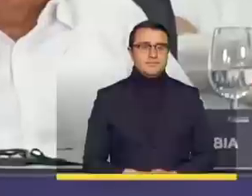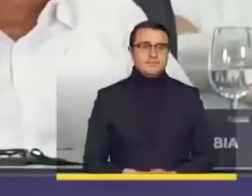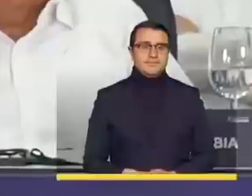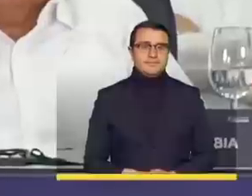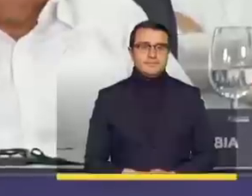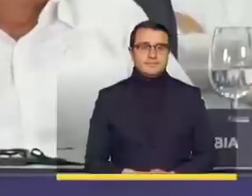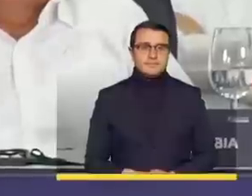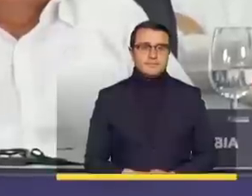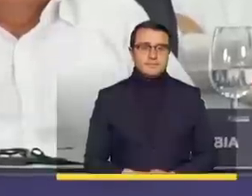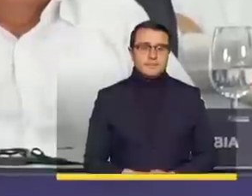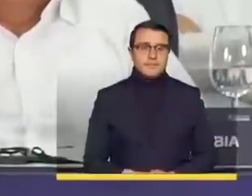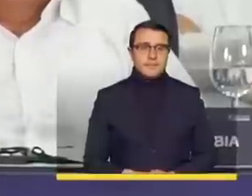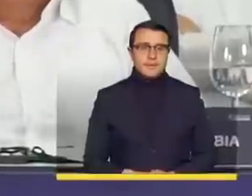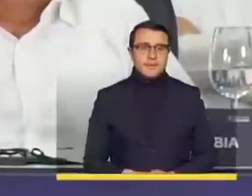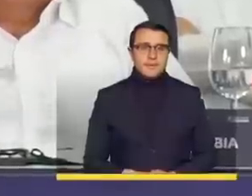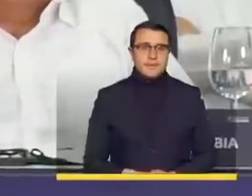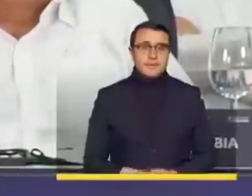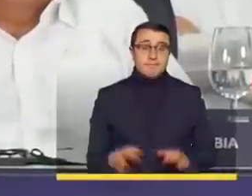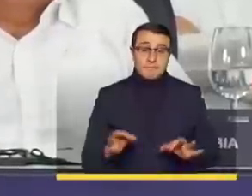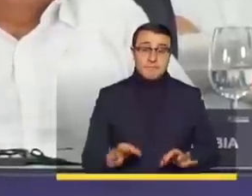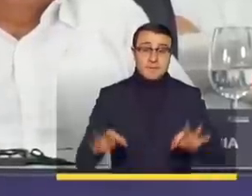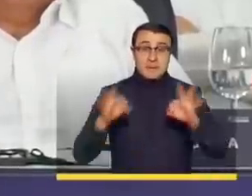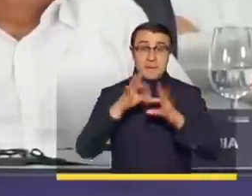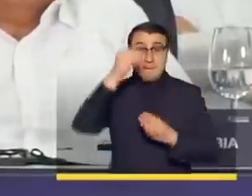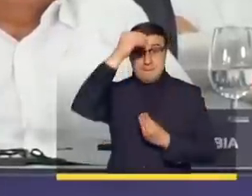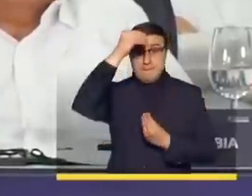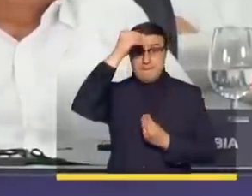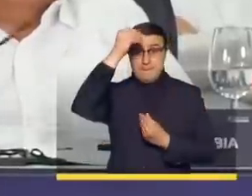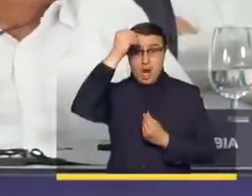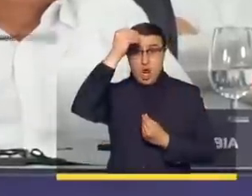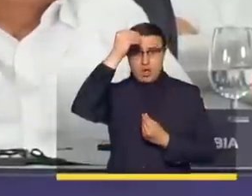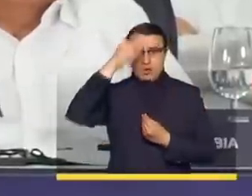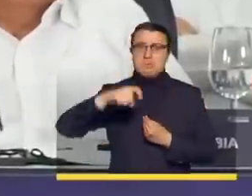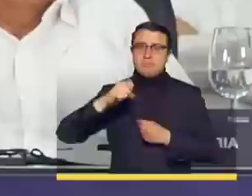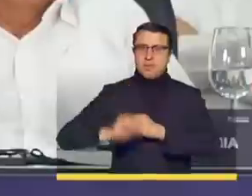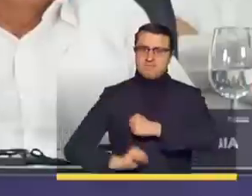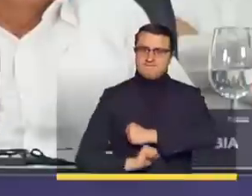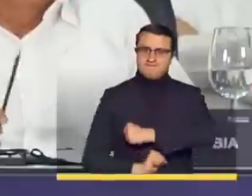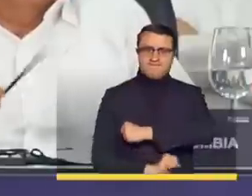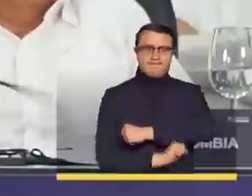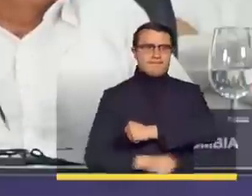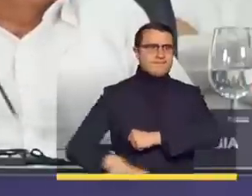que fortalecer todos estos valores y